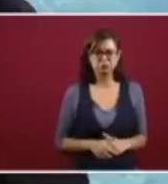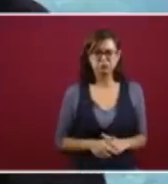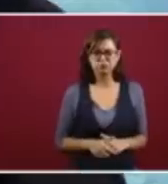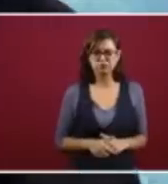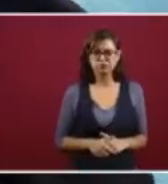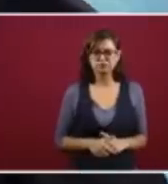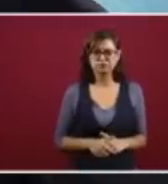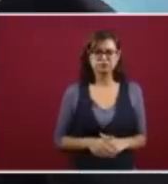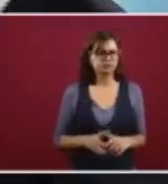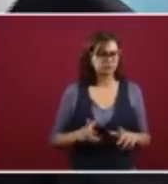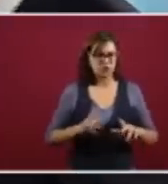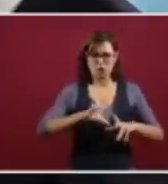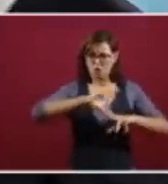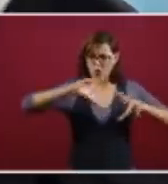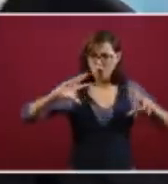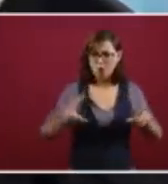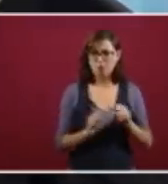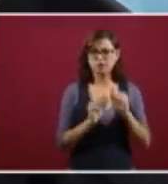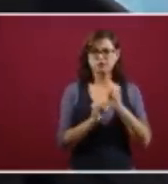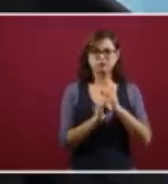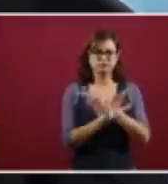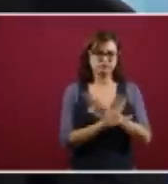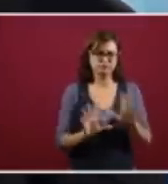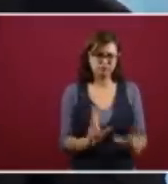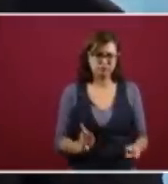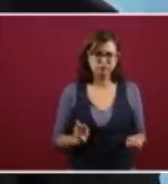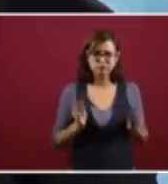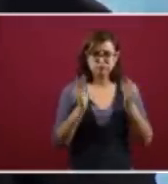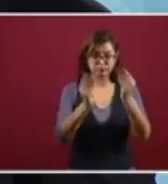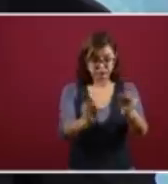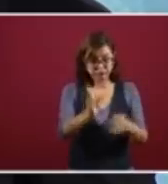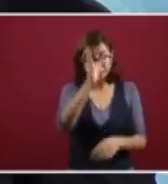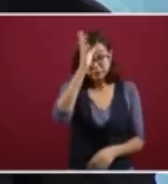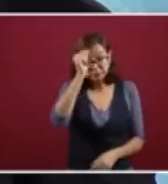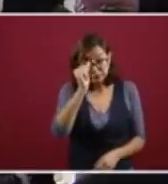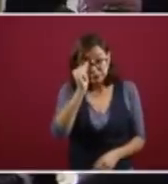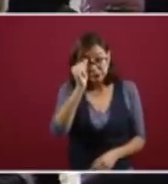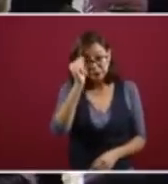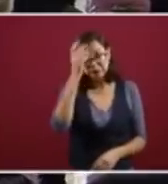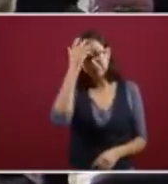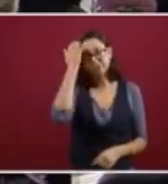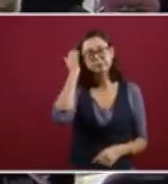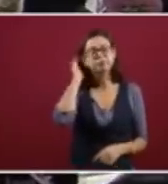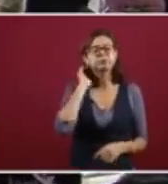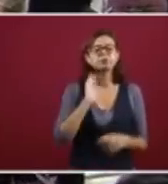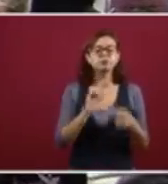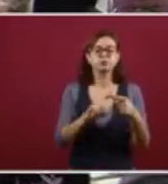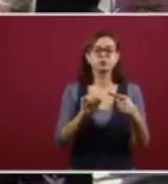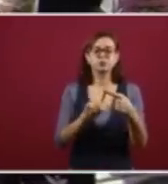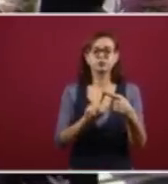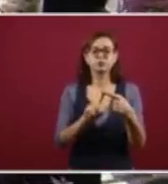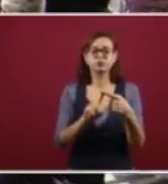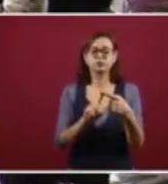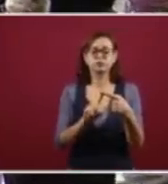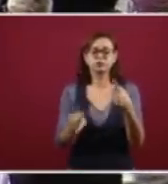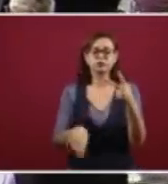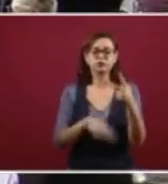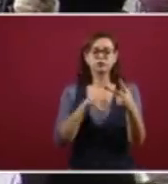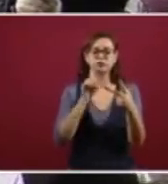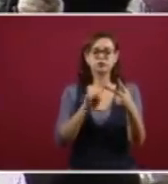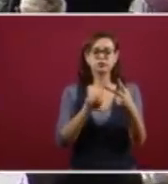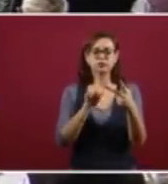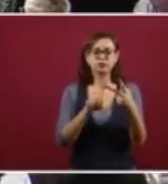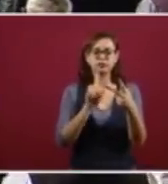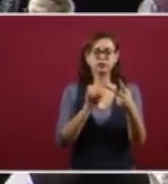y se les entrega toda la información, ¿de acuerdo? Punto número uno. Punto número